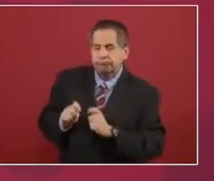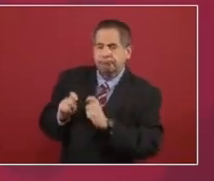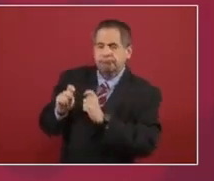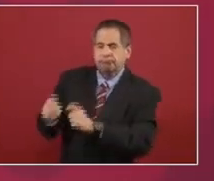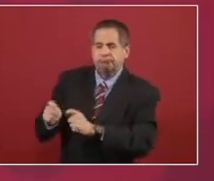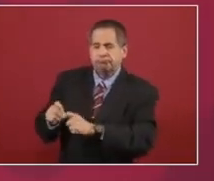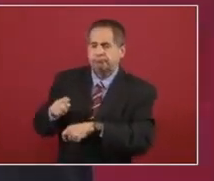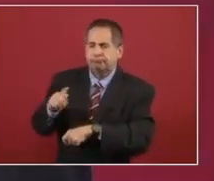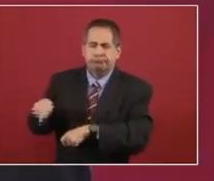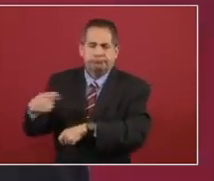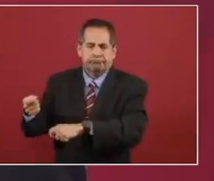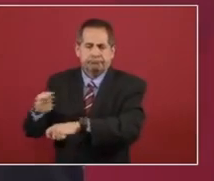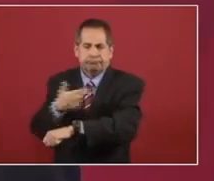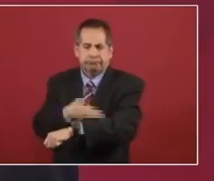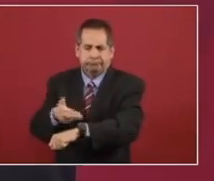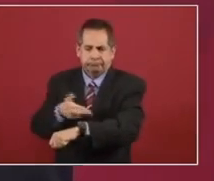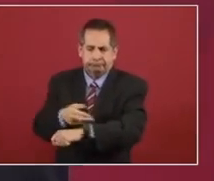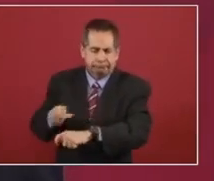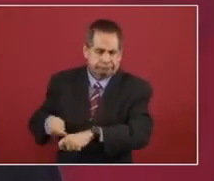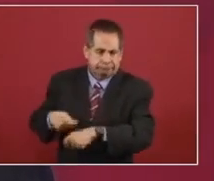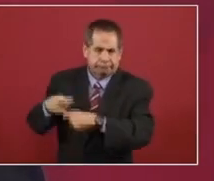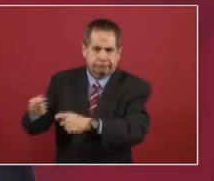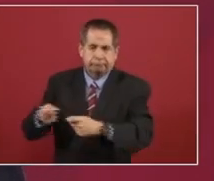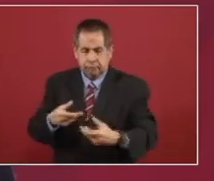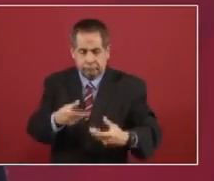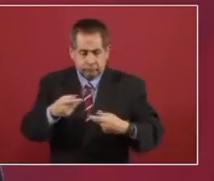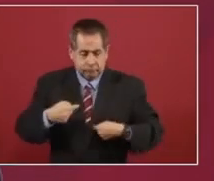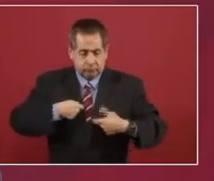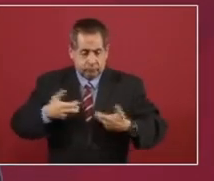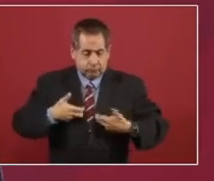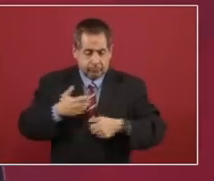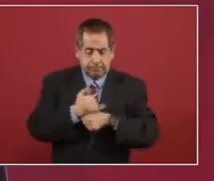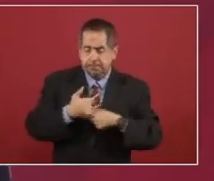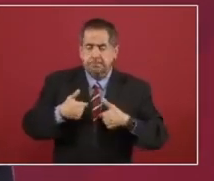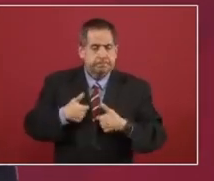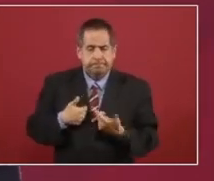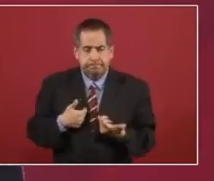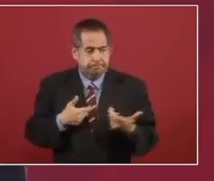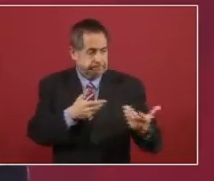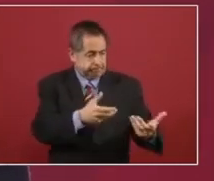se tramita, no me quedo con nada,